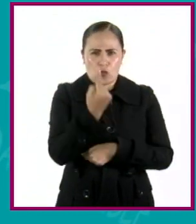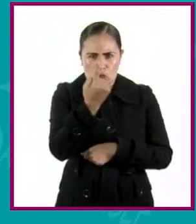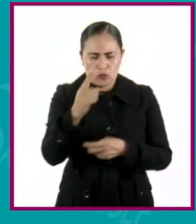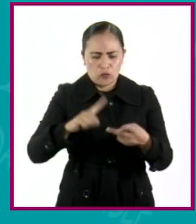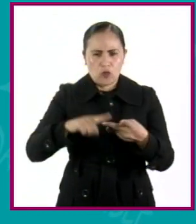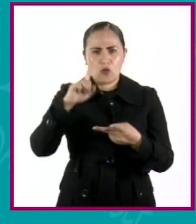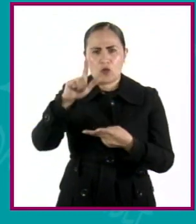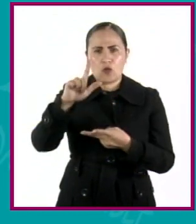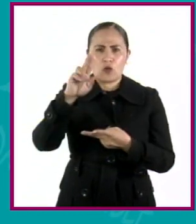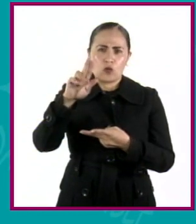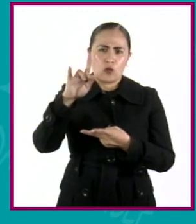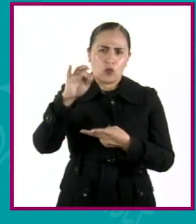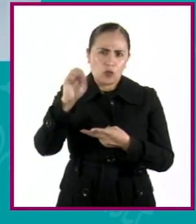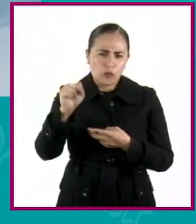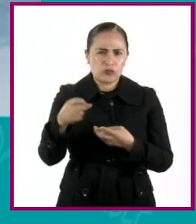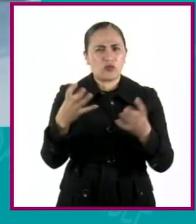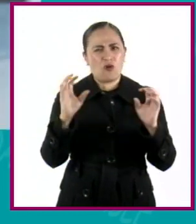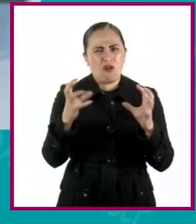artritis reumatoide.